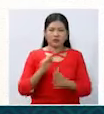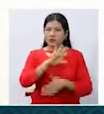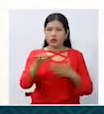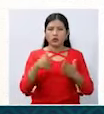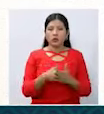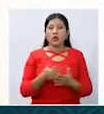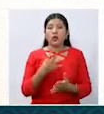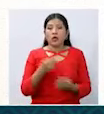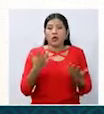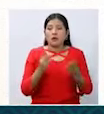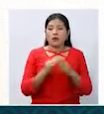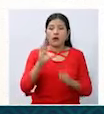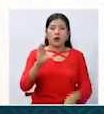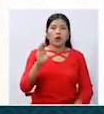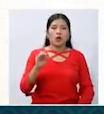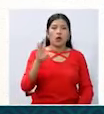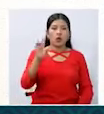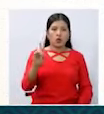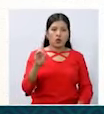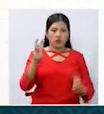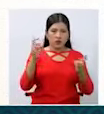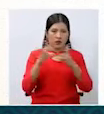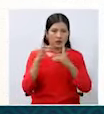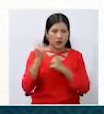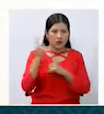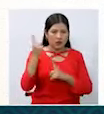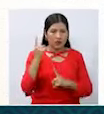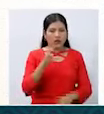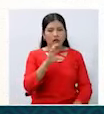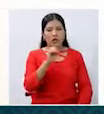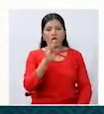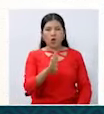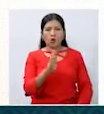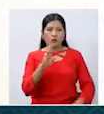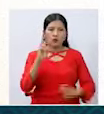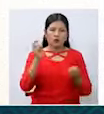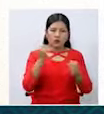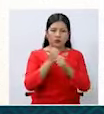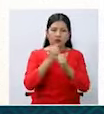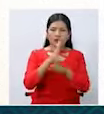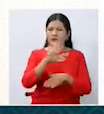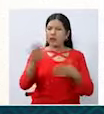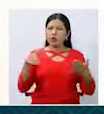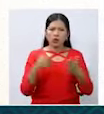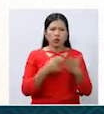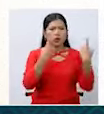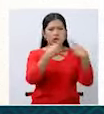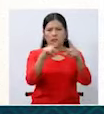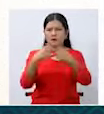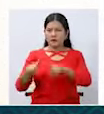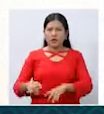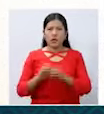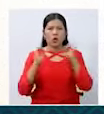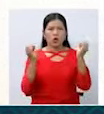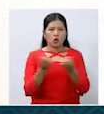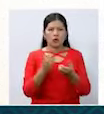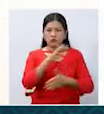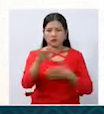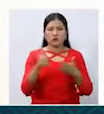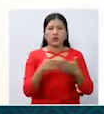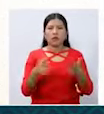la Central Obrera Departamentales, la Central Obrera Boliviana, bueno, con todas las organizaciones que nos han